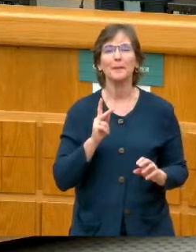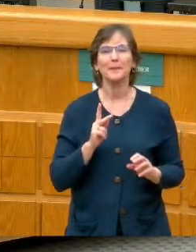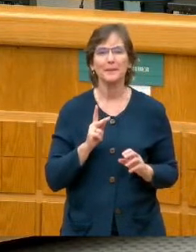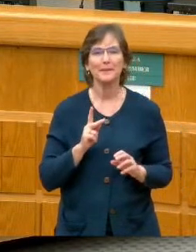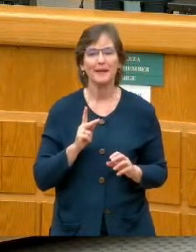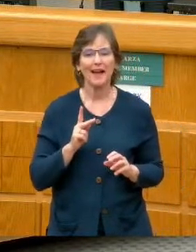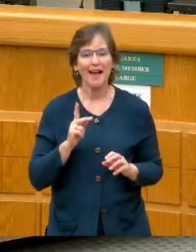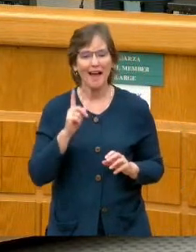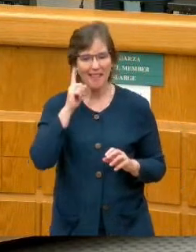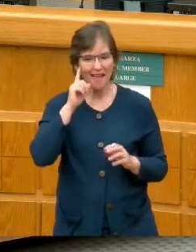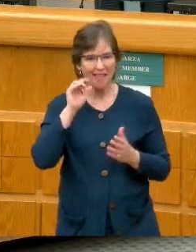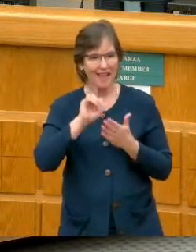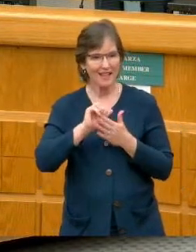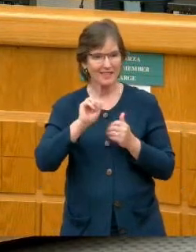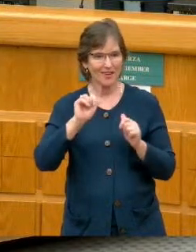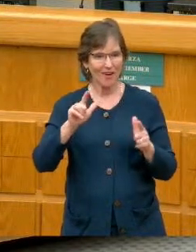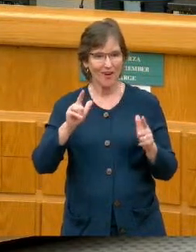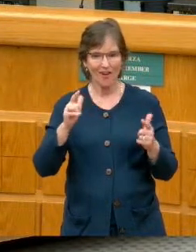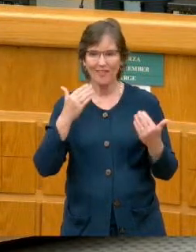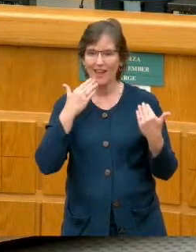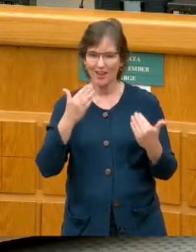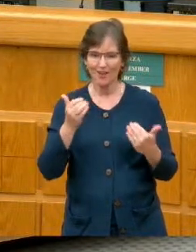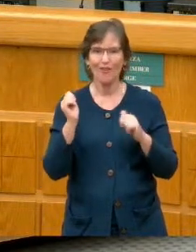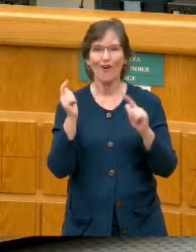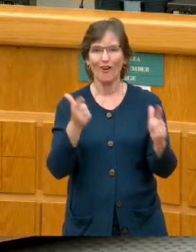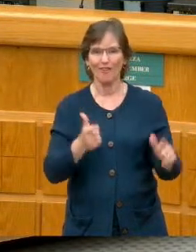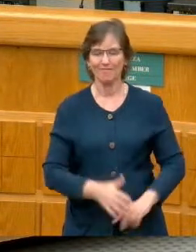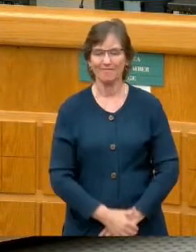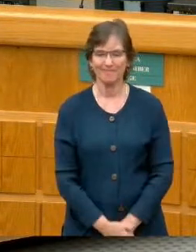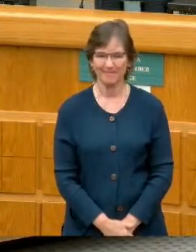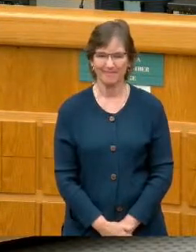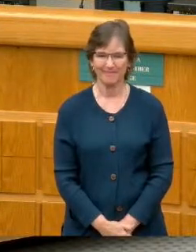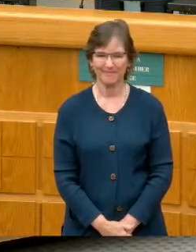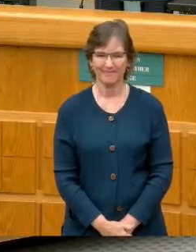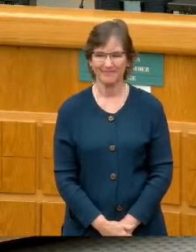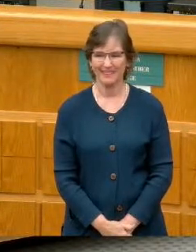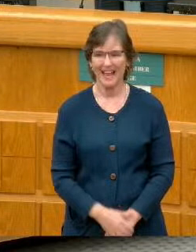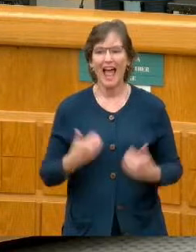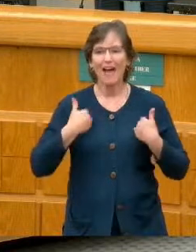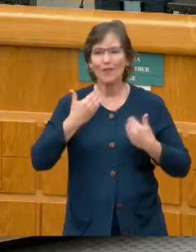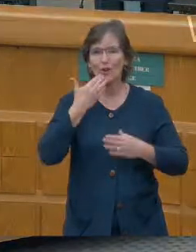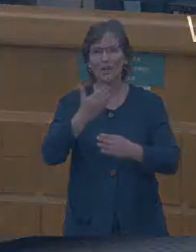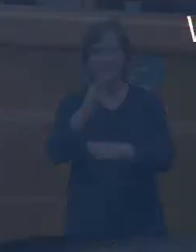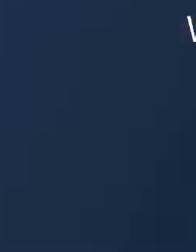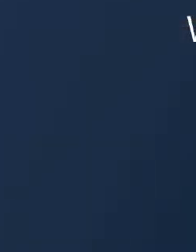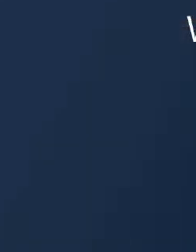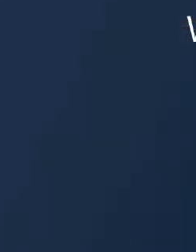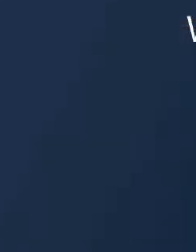I think that's it. Thank you, everybody, and have a good evening.